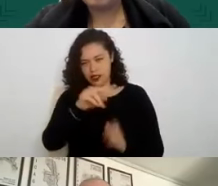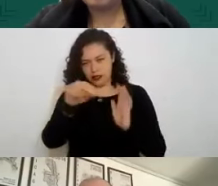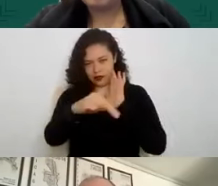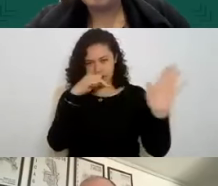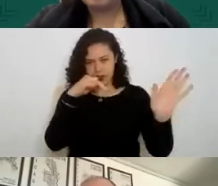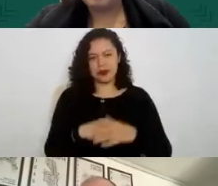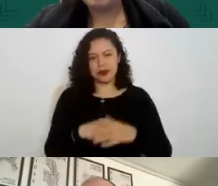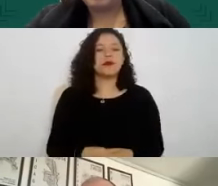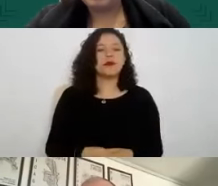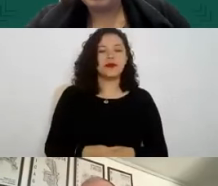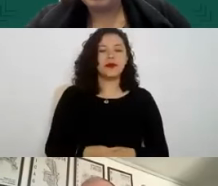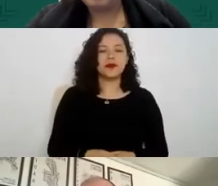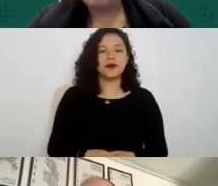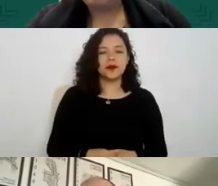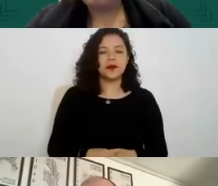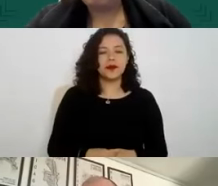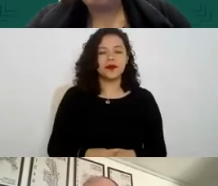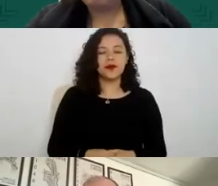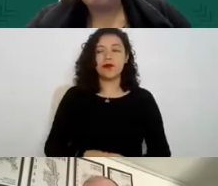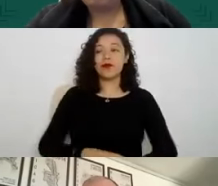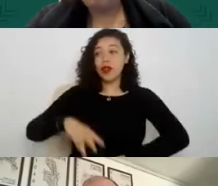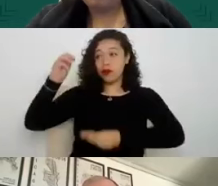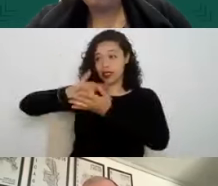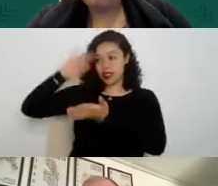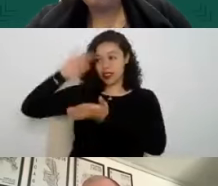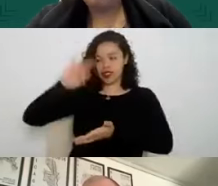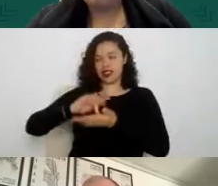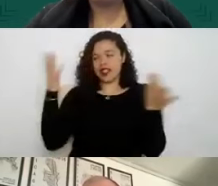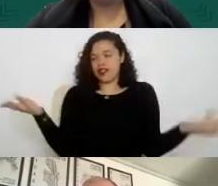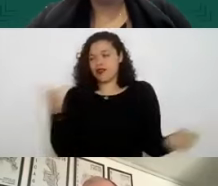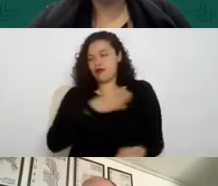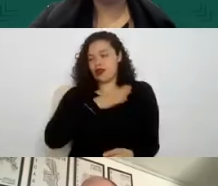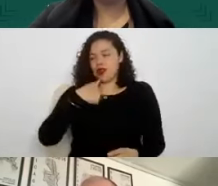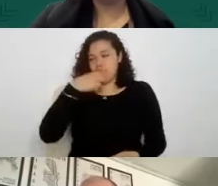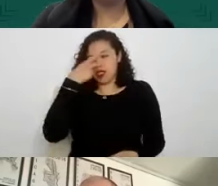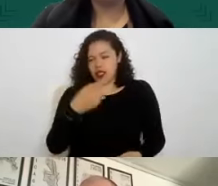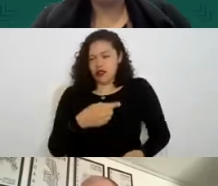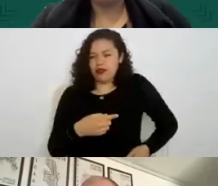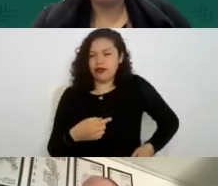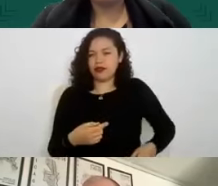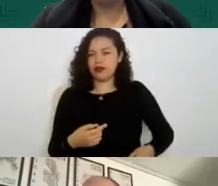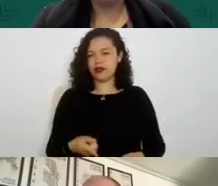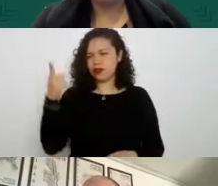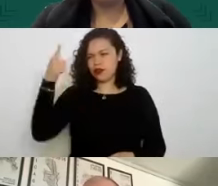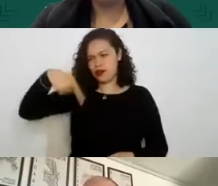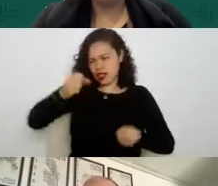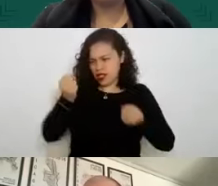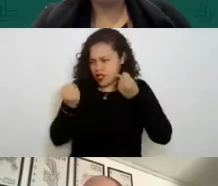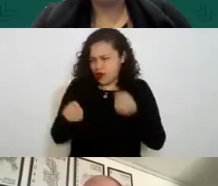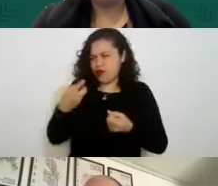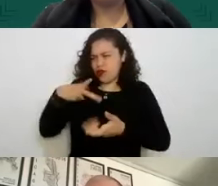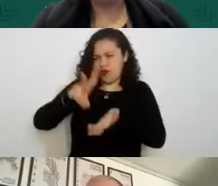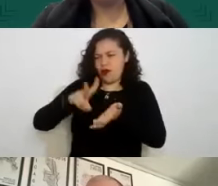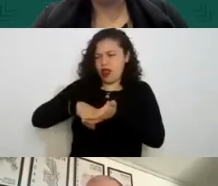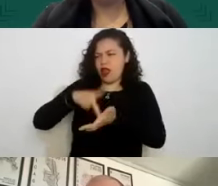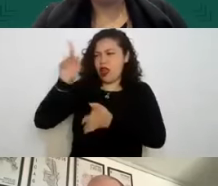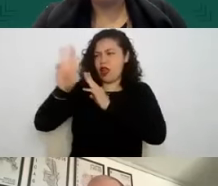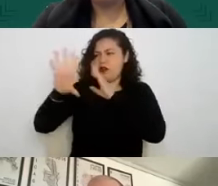Muchísimas gracias. Y pues bueno, yo sí les digo que ustedes estén seguros que el valor que dan al mundo es increíble, que de verdad se los